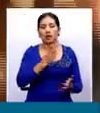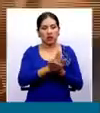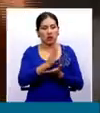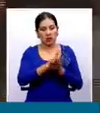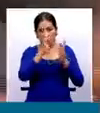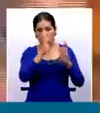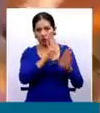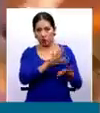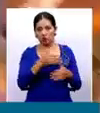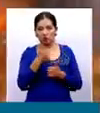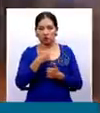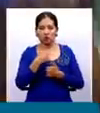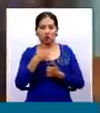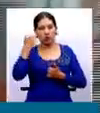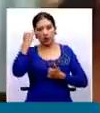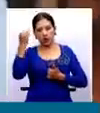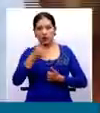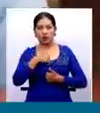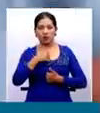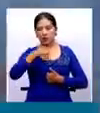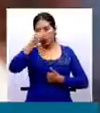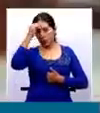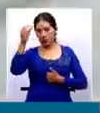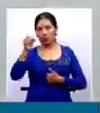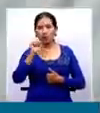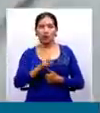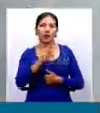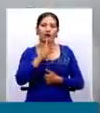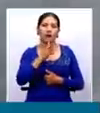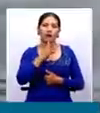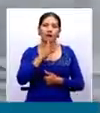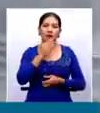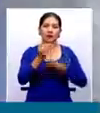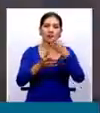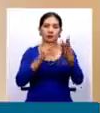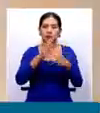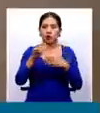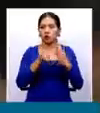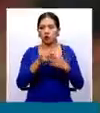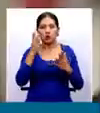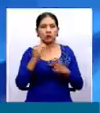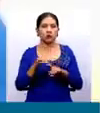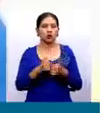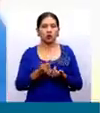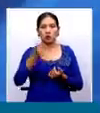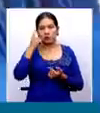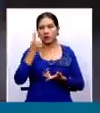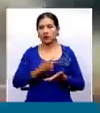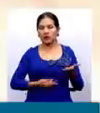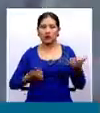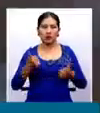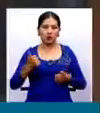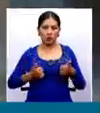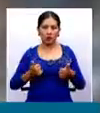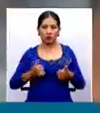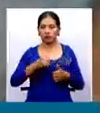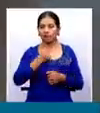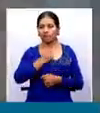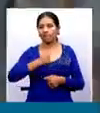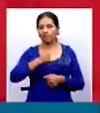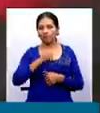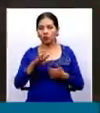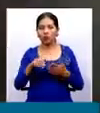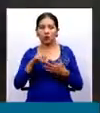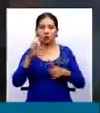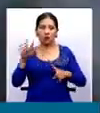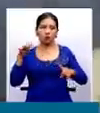uso de su derecho de poder dialogar, hablar, de poder hacer conocer su parecer, su punto de vista. Lamentablemente han violentado y